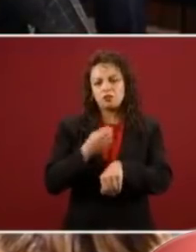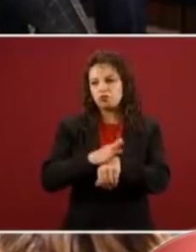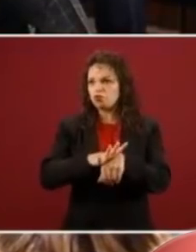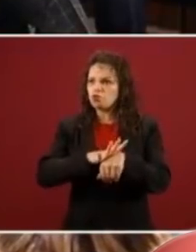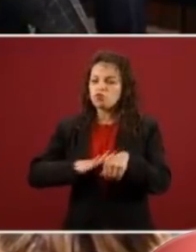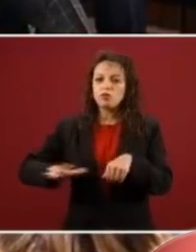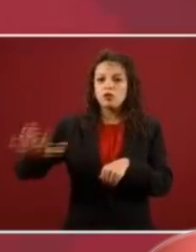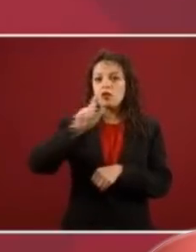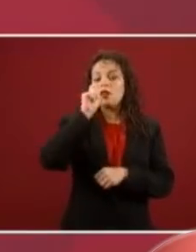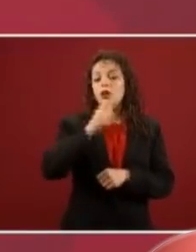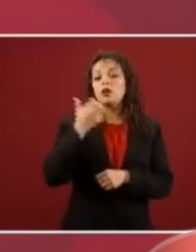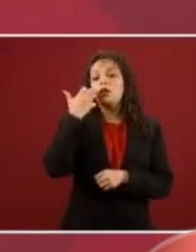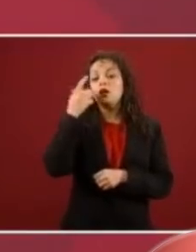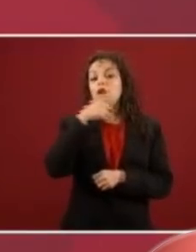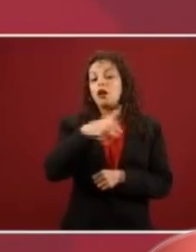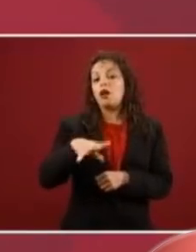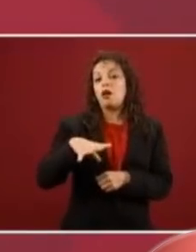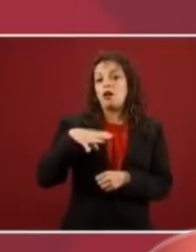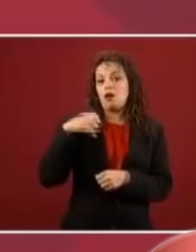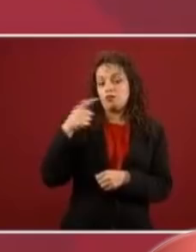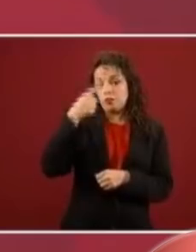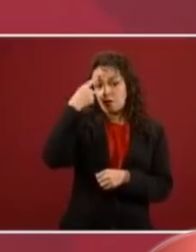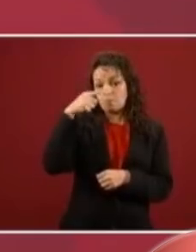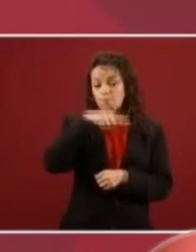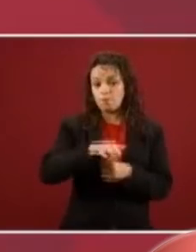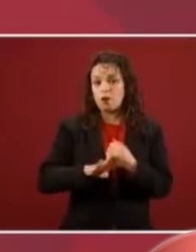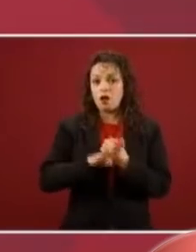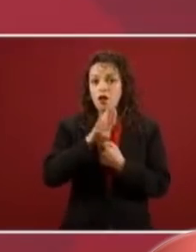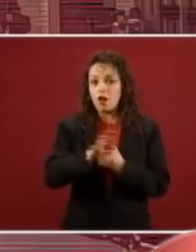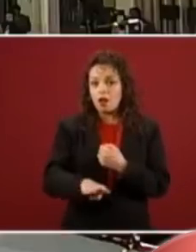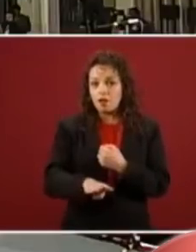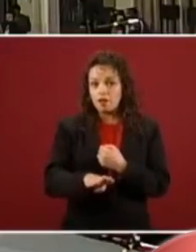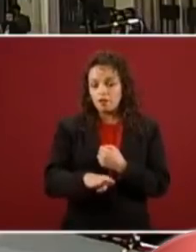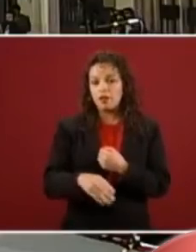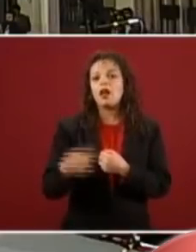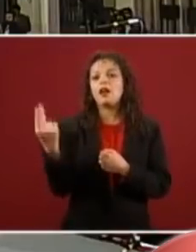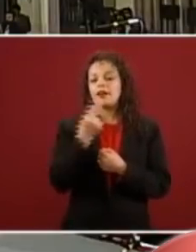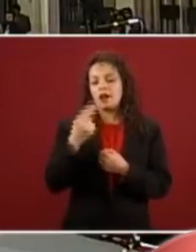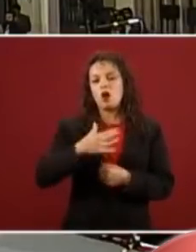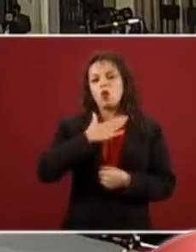que no haya impunidad. Muy bien. Gracias, presidente.